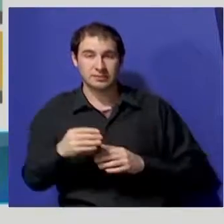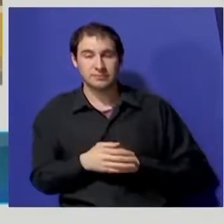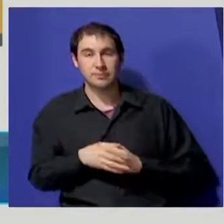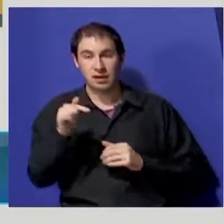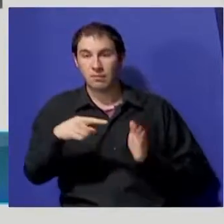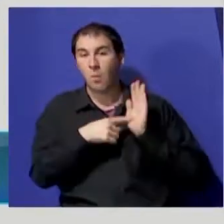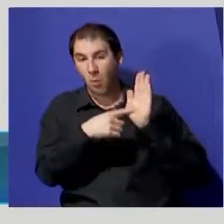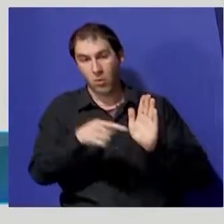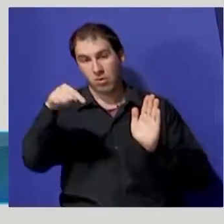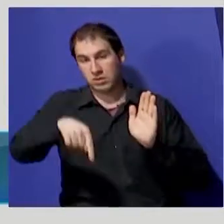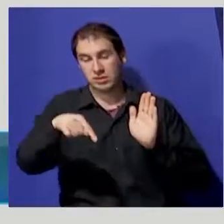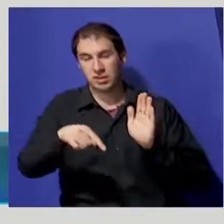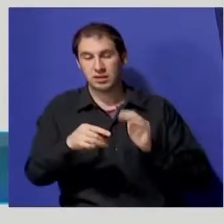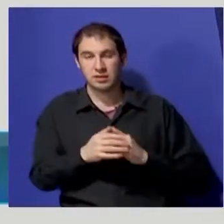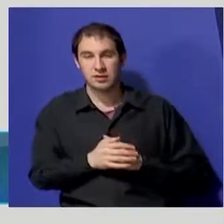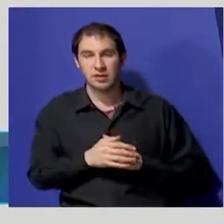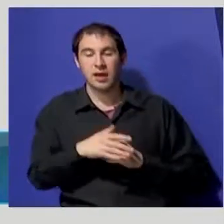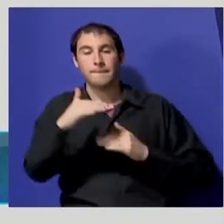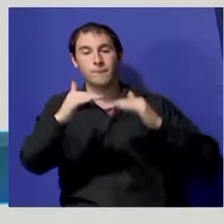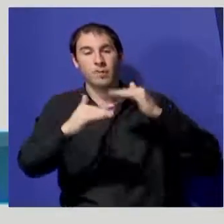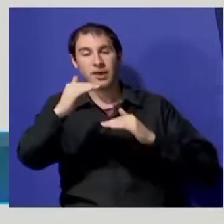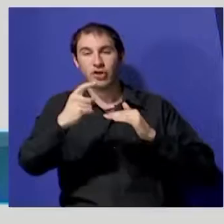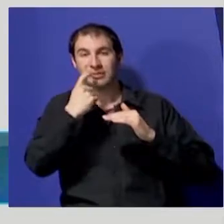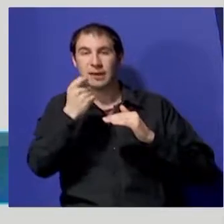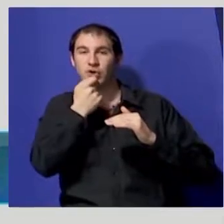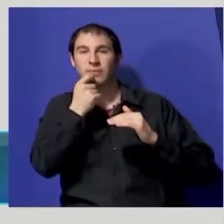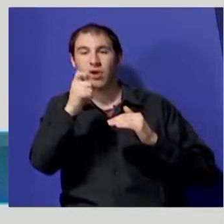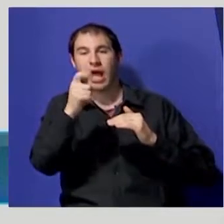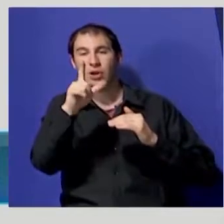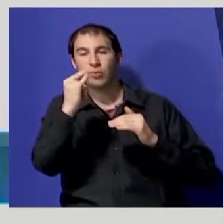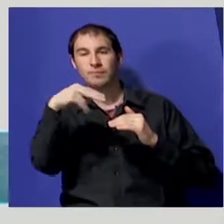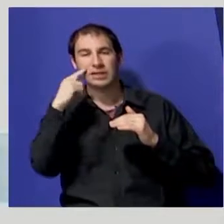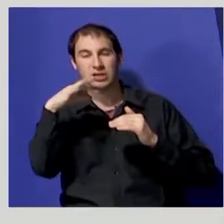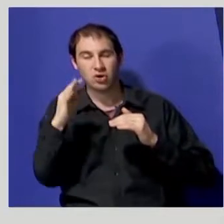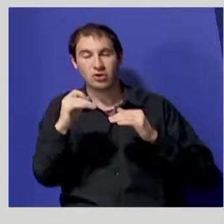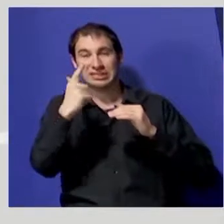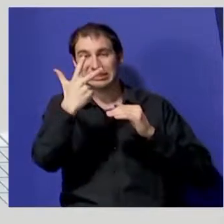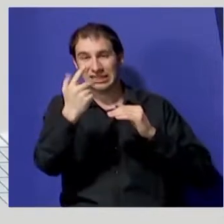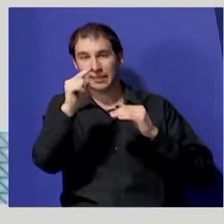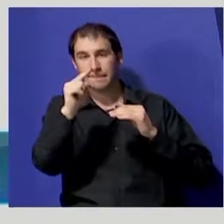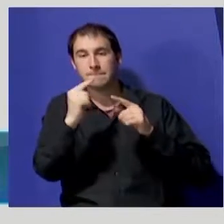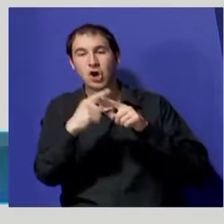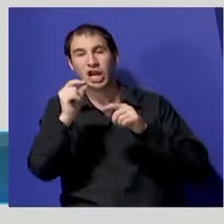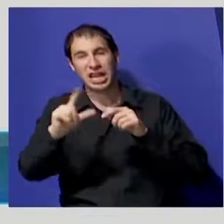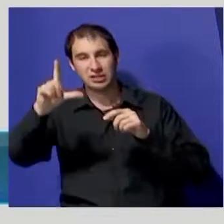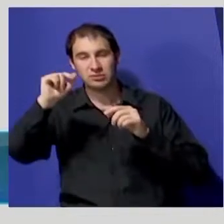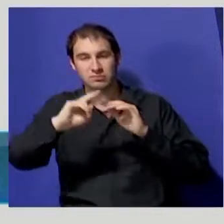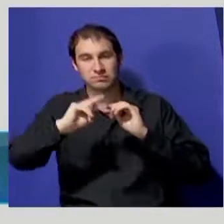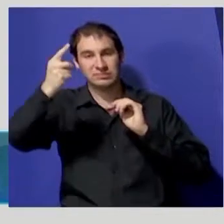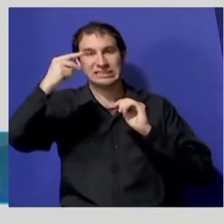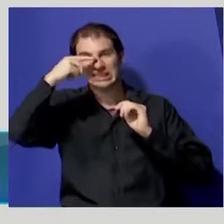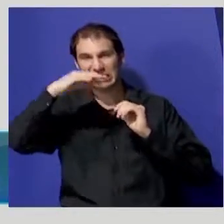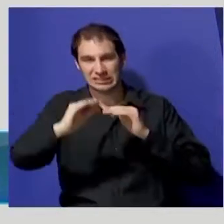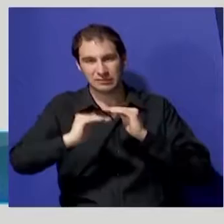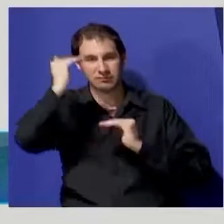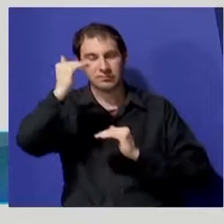saltó que en vez del promedio de aluminio, por ejemplo, que era de 3 miligramos por litro, saltó a 70,